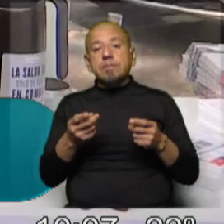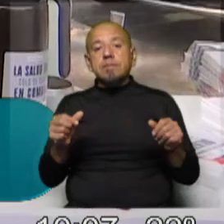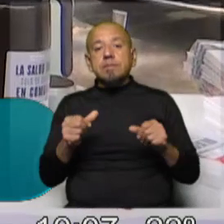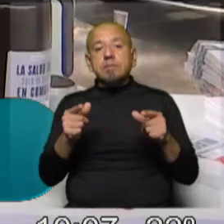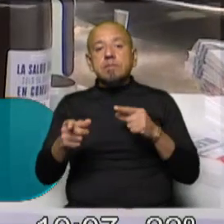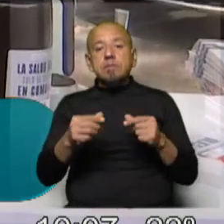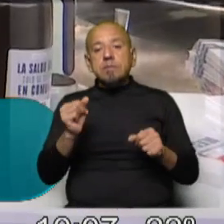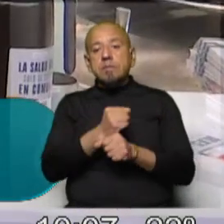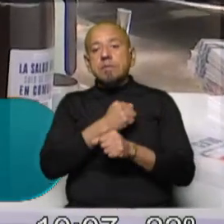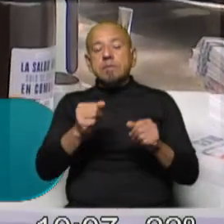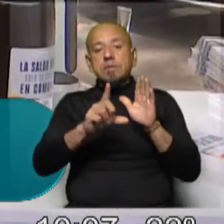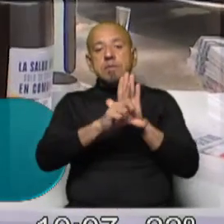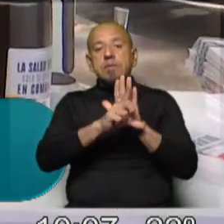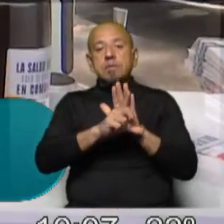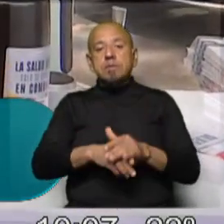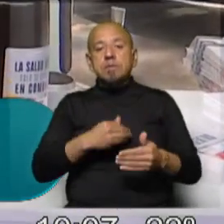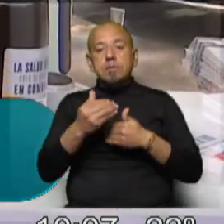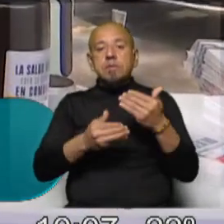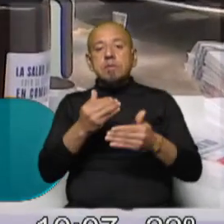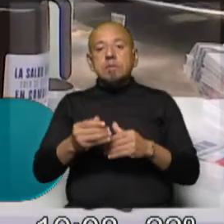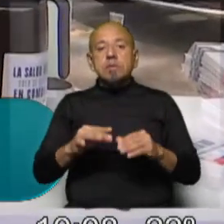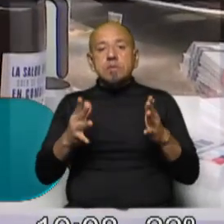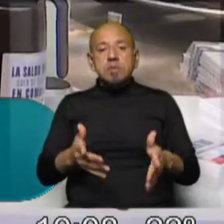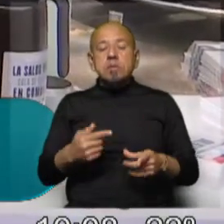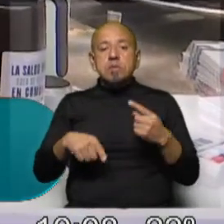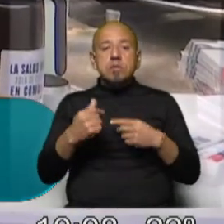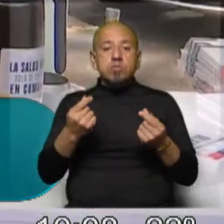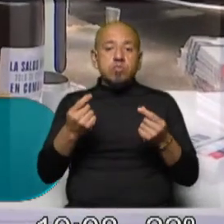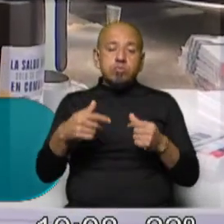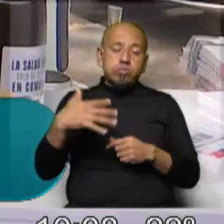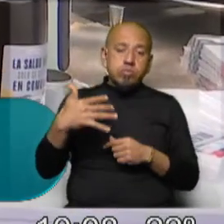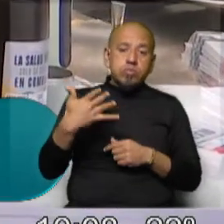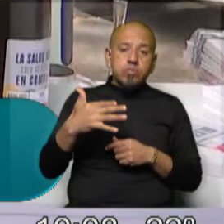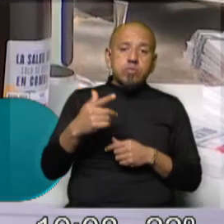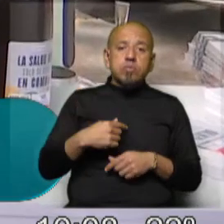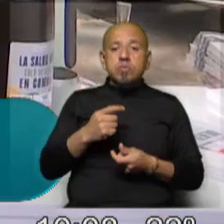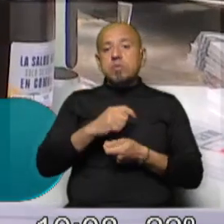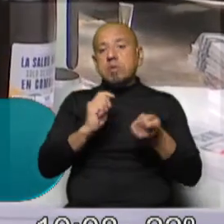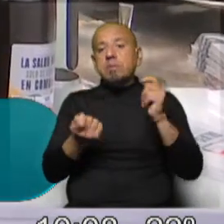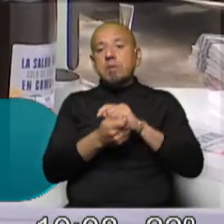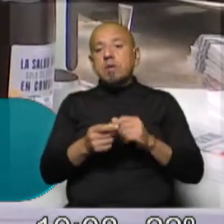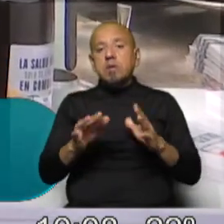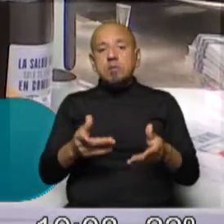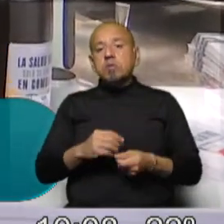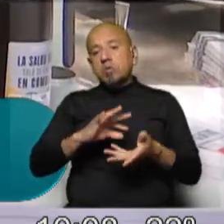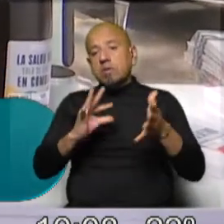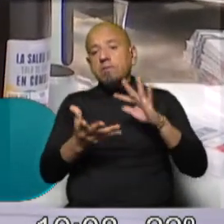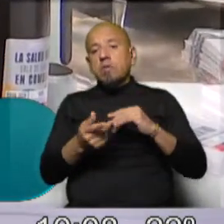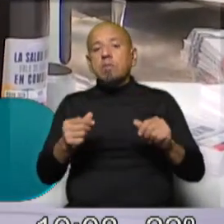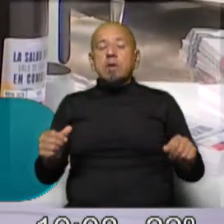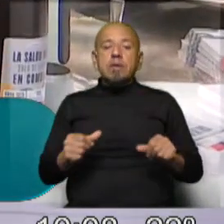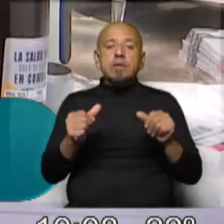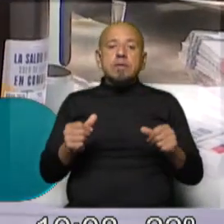la aprobación de la ley y después de todo el proceso que implica, que es muy costoso, porque es muy costoso cambiar un modelo y cambiar una forma de